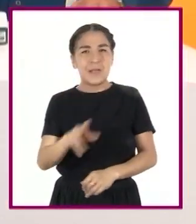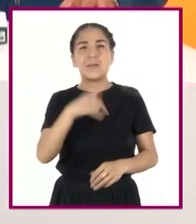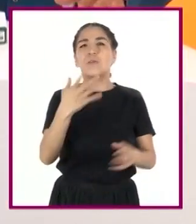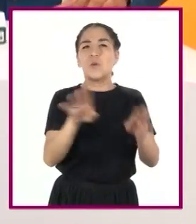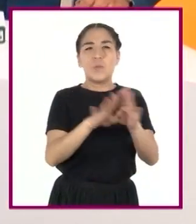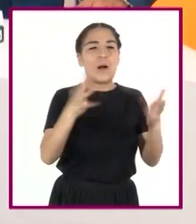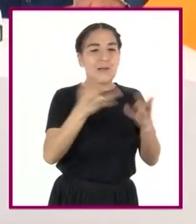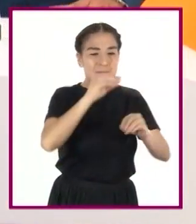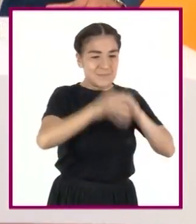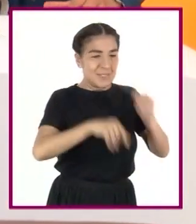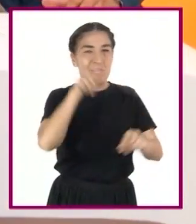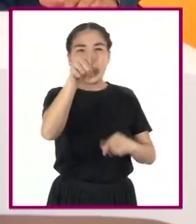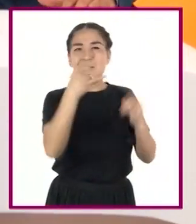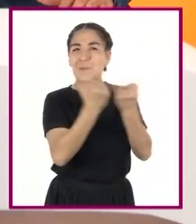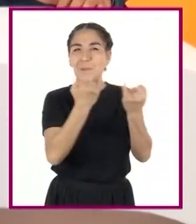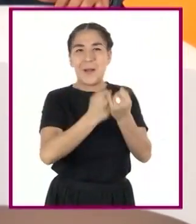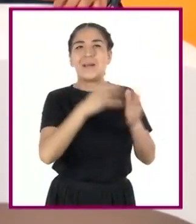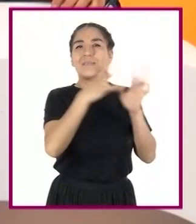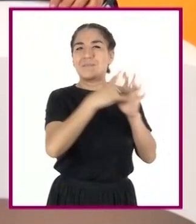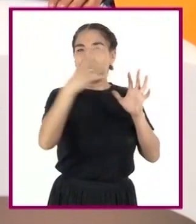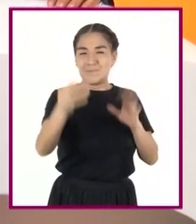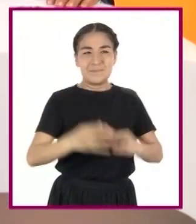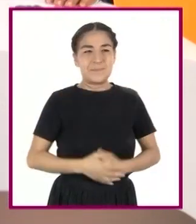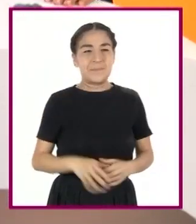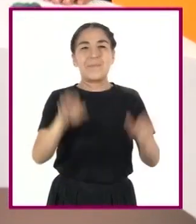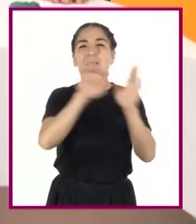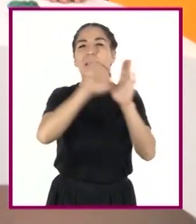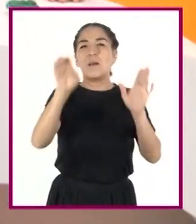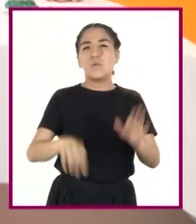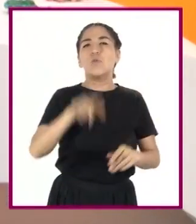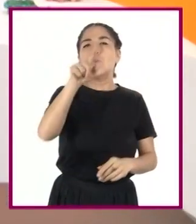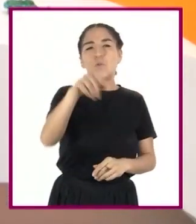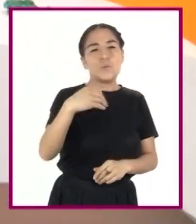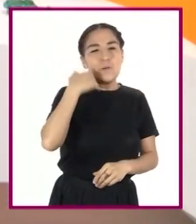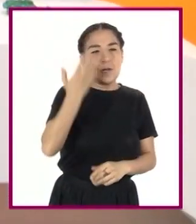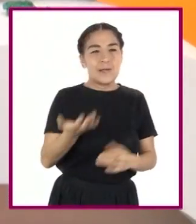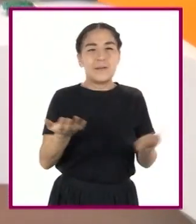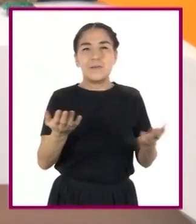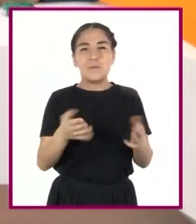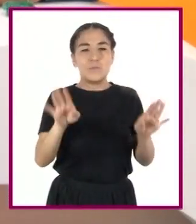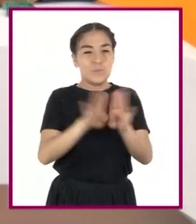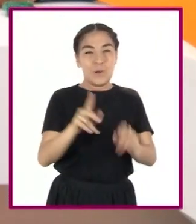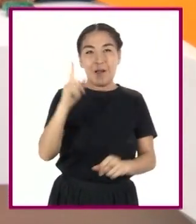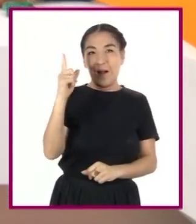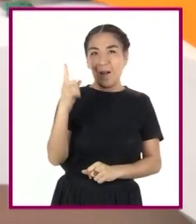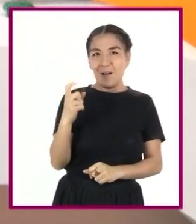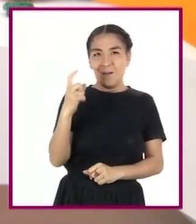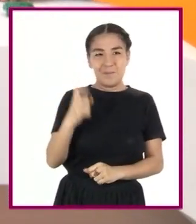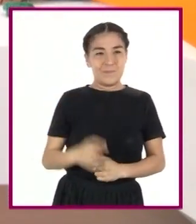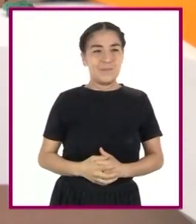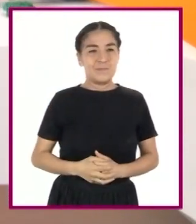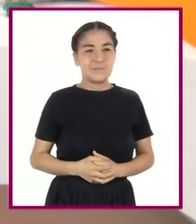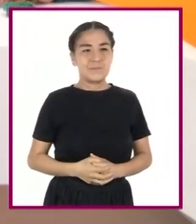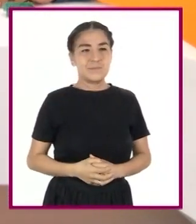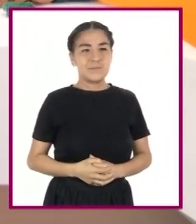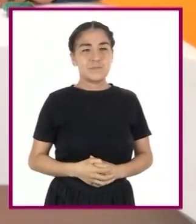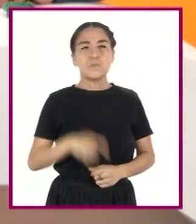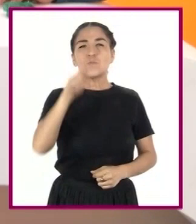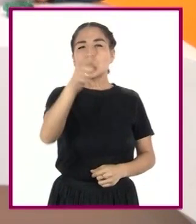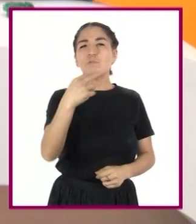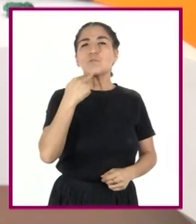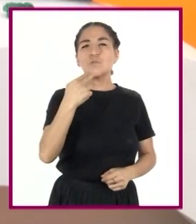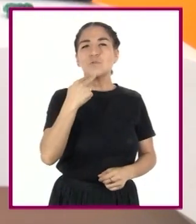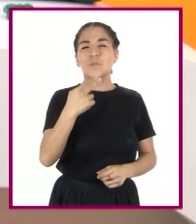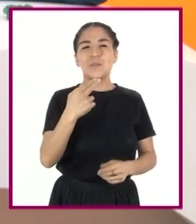más realistas en sus maquetas. Por ejemplo, si lo que quieren es hacer agua, pueden usar